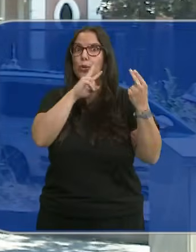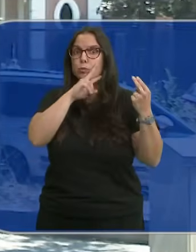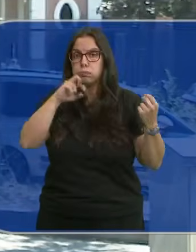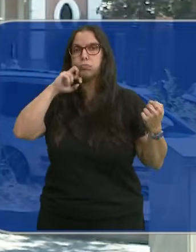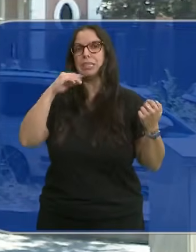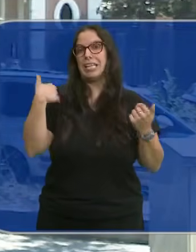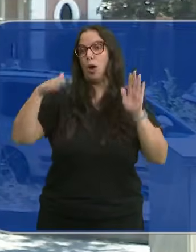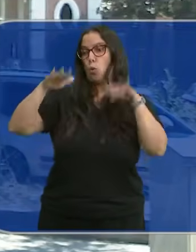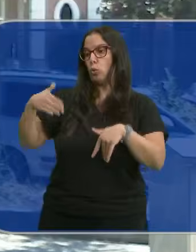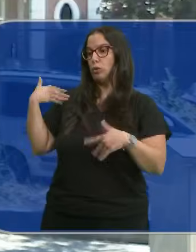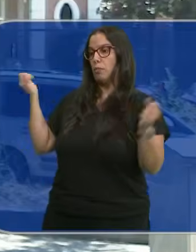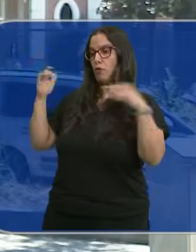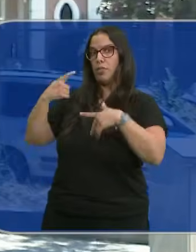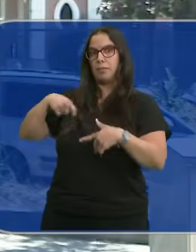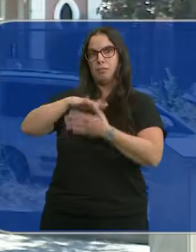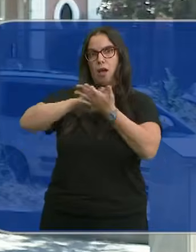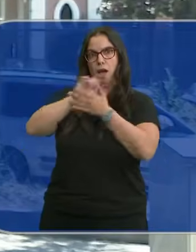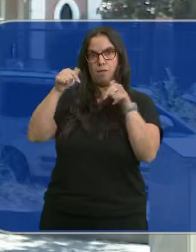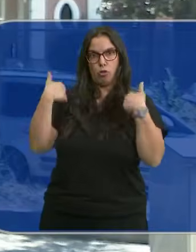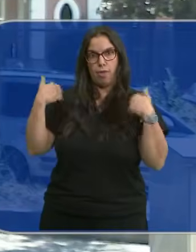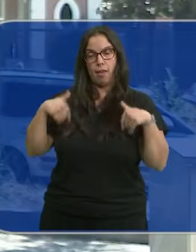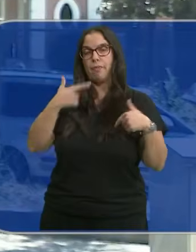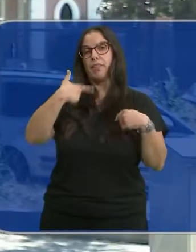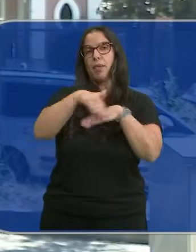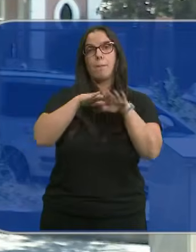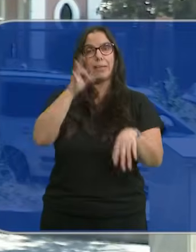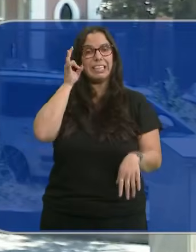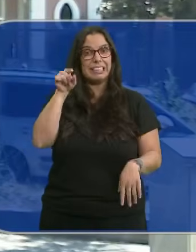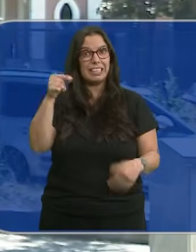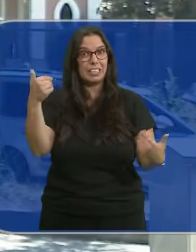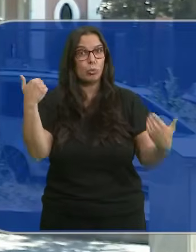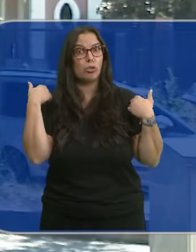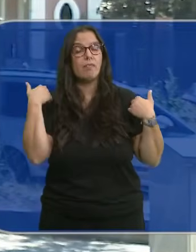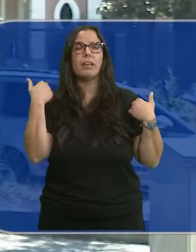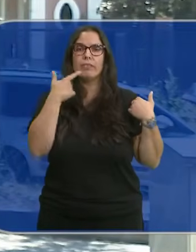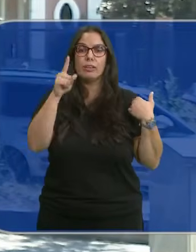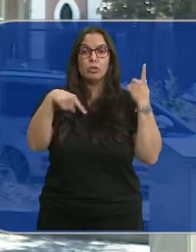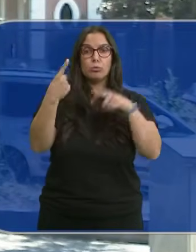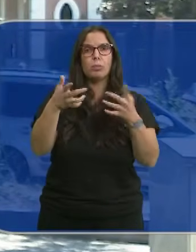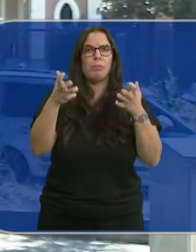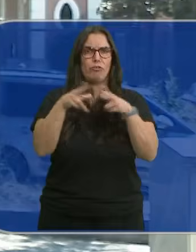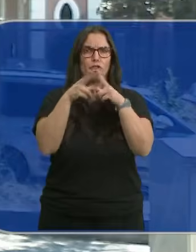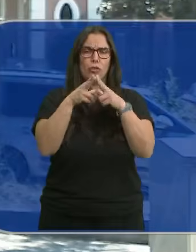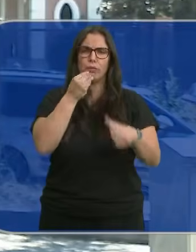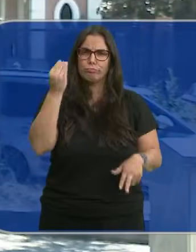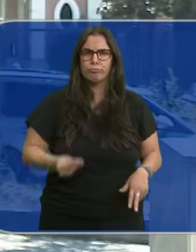que ya salió en la última conferencia de presidentes y que ha insistido la ministra Rodríguez tiene un gran beneficio social.